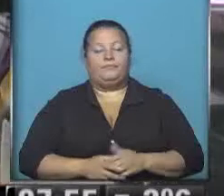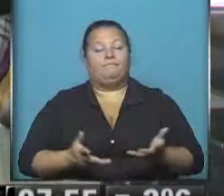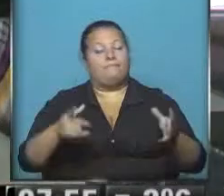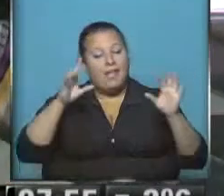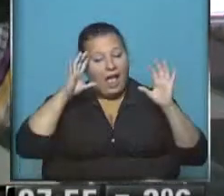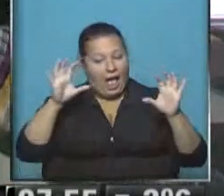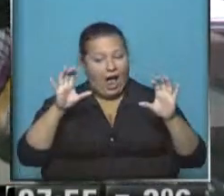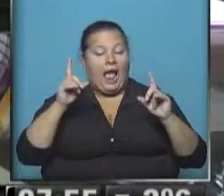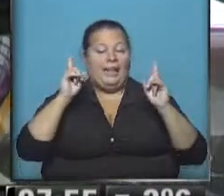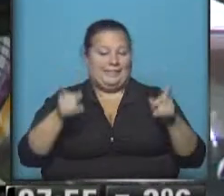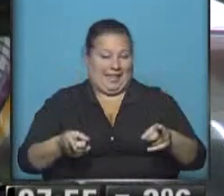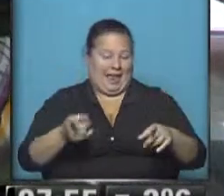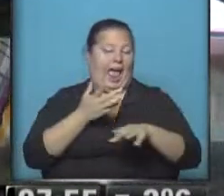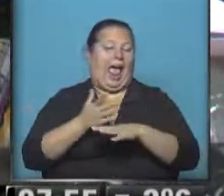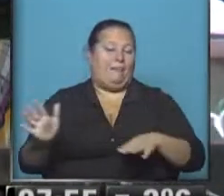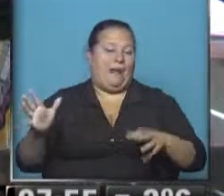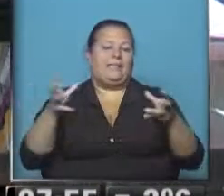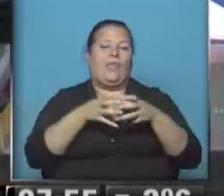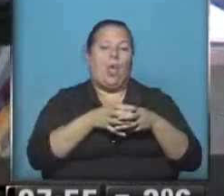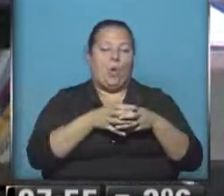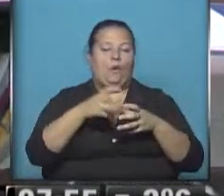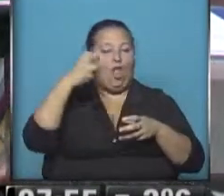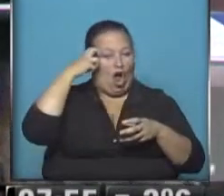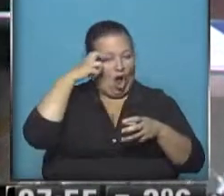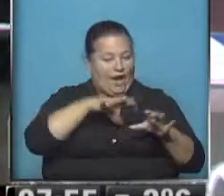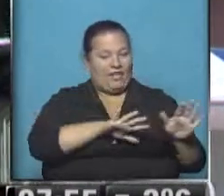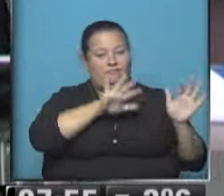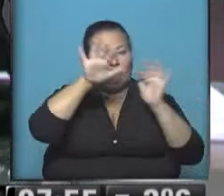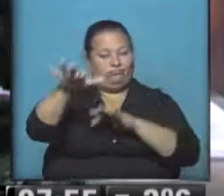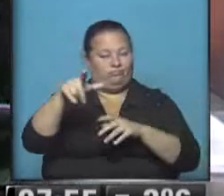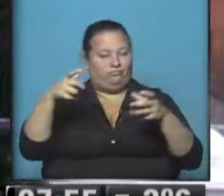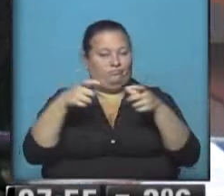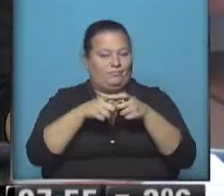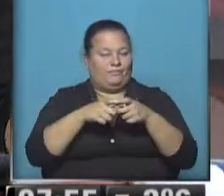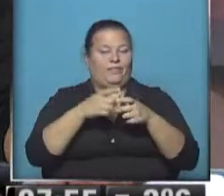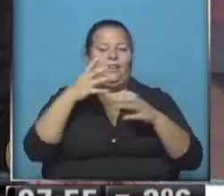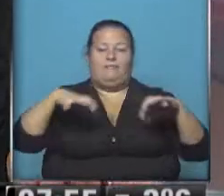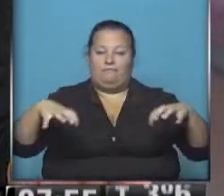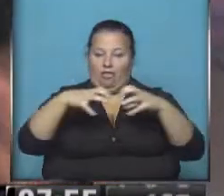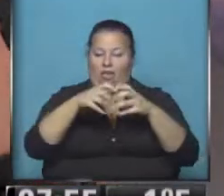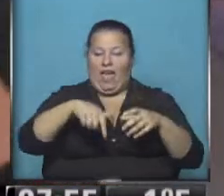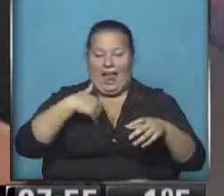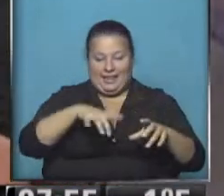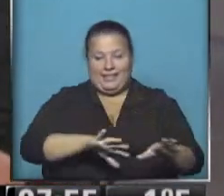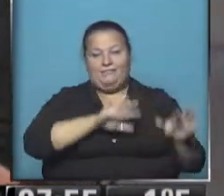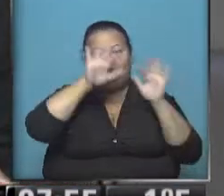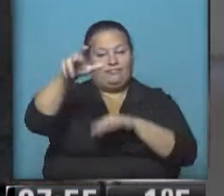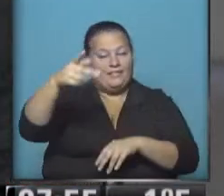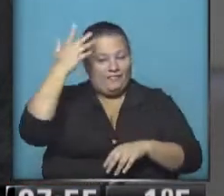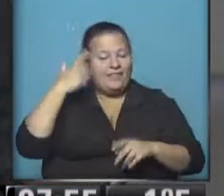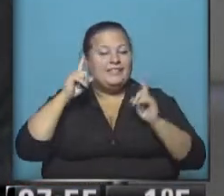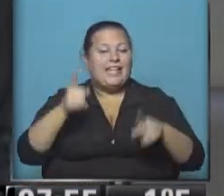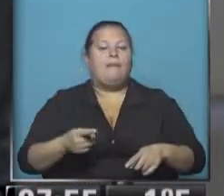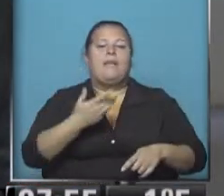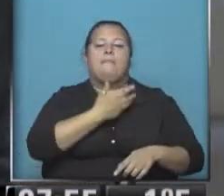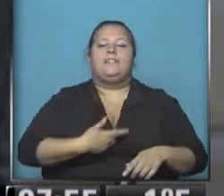Recordemos que además de la delegación de congresistas que conforman esa bicameral en Argentina, están allí, pero también está el titular